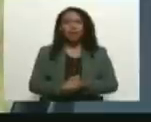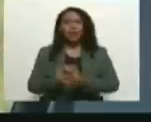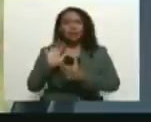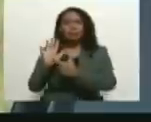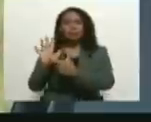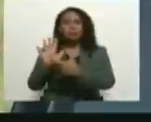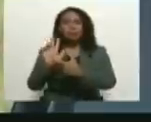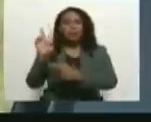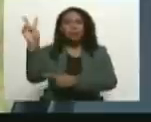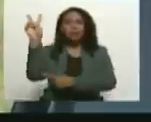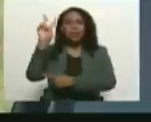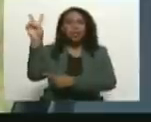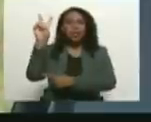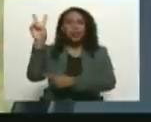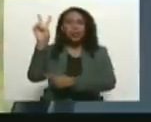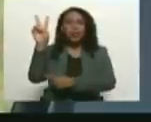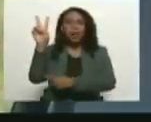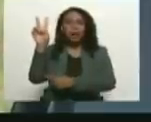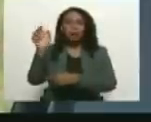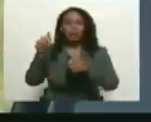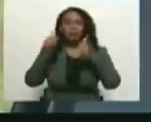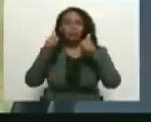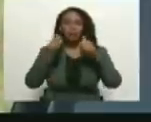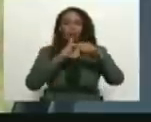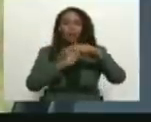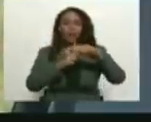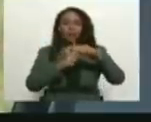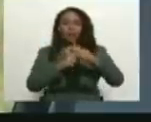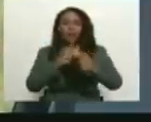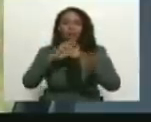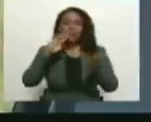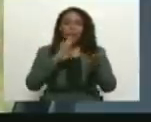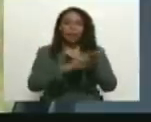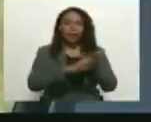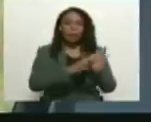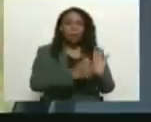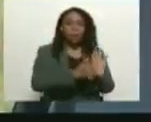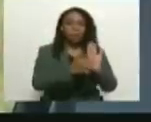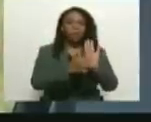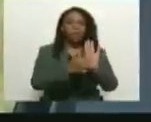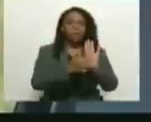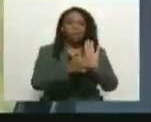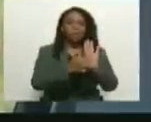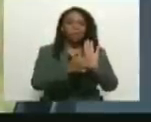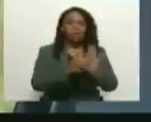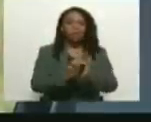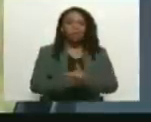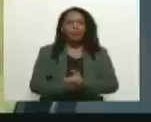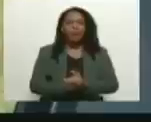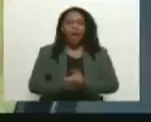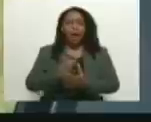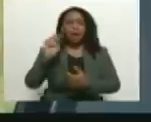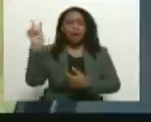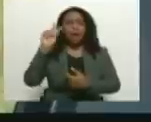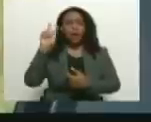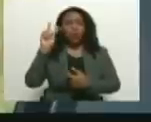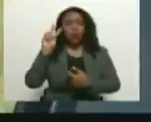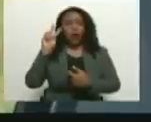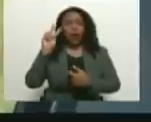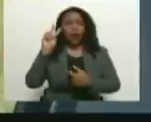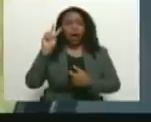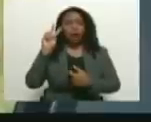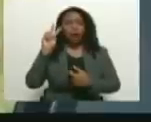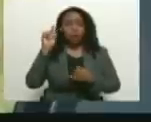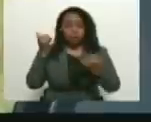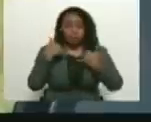mostrando la Venezuela buena, la Venezuela de verdad. La Venezuela, mira, que cree en sí misma. Esta es la